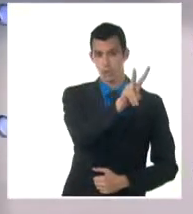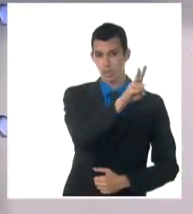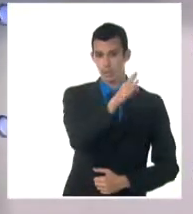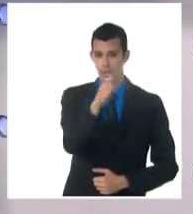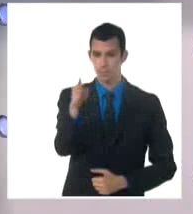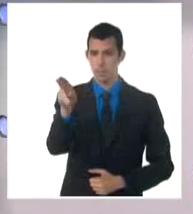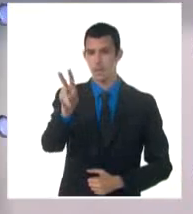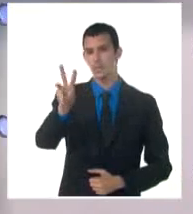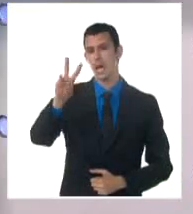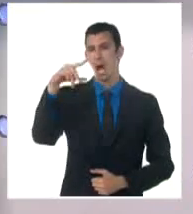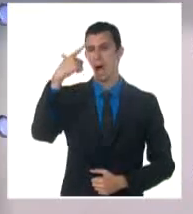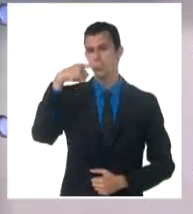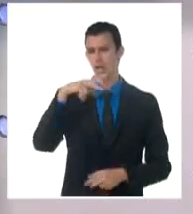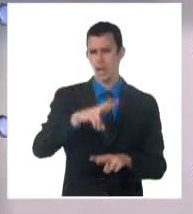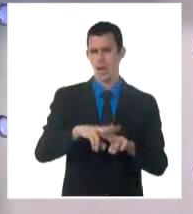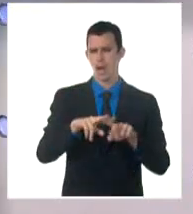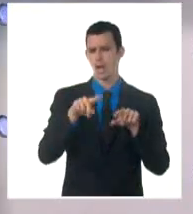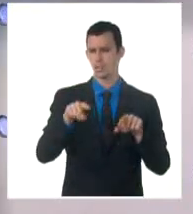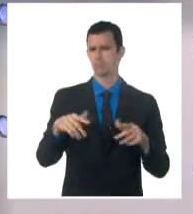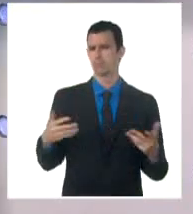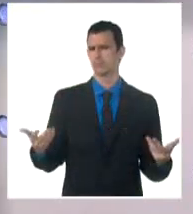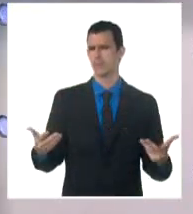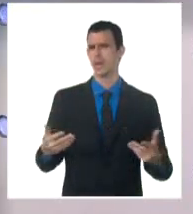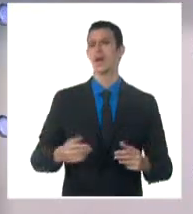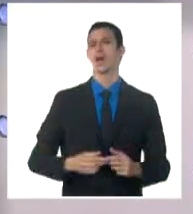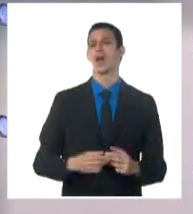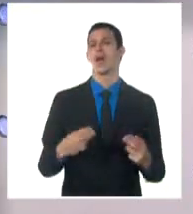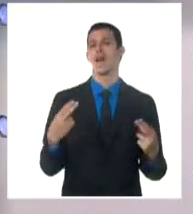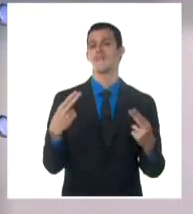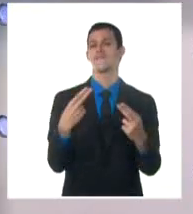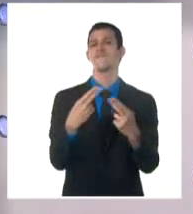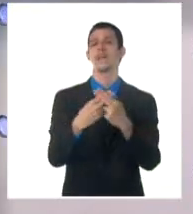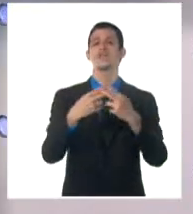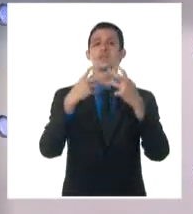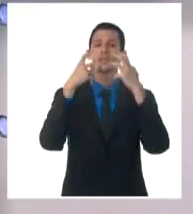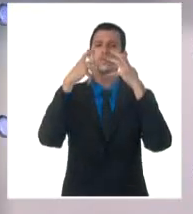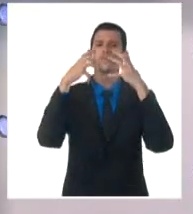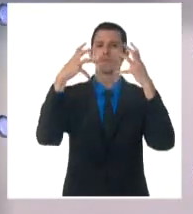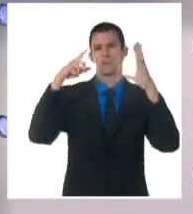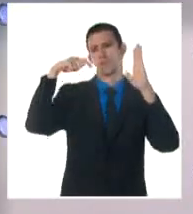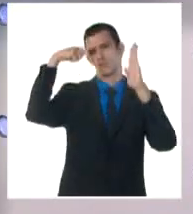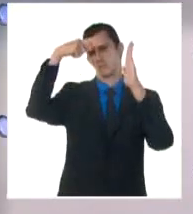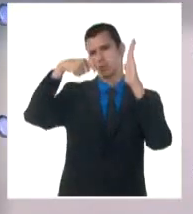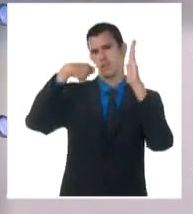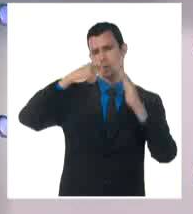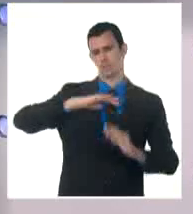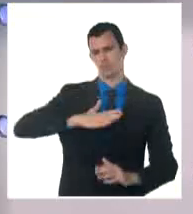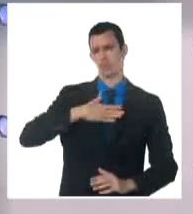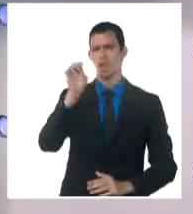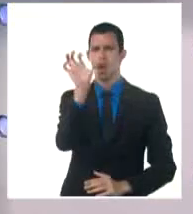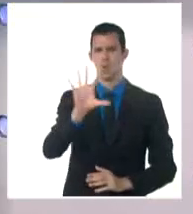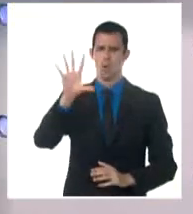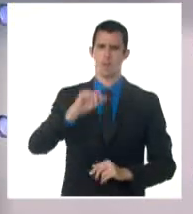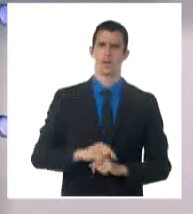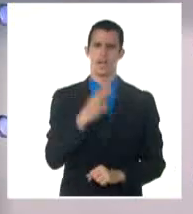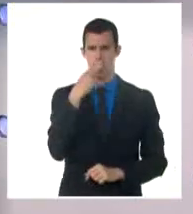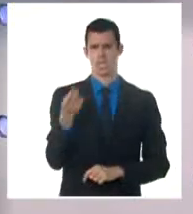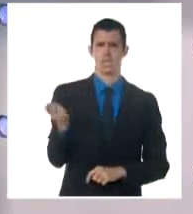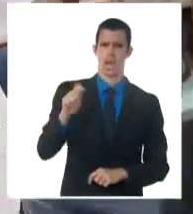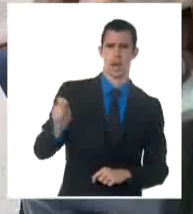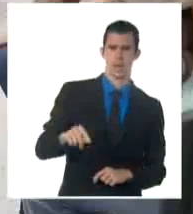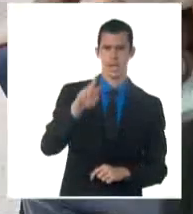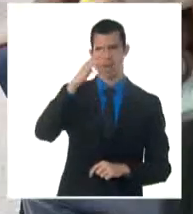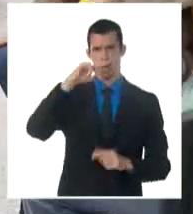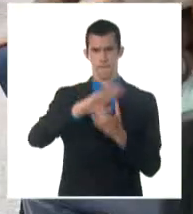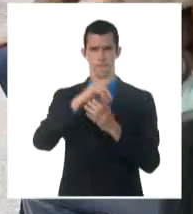se desarrollará en La Habana la sexta edición del Festival de Cine Europeo. Las películas se exhibirán en los cines Chaplin, La Rampa y 23 y